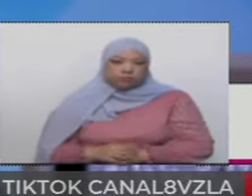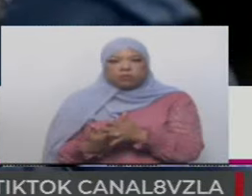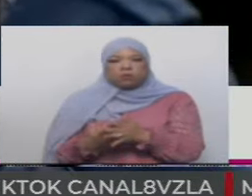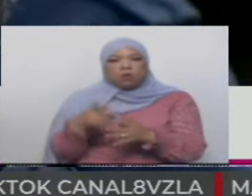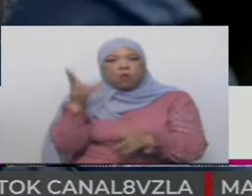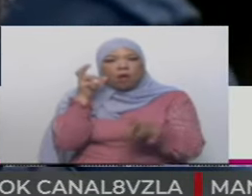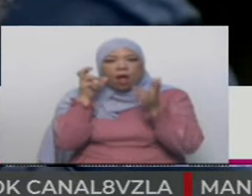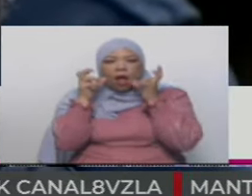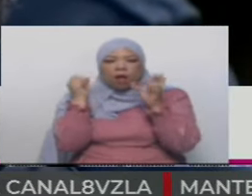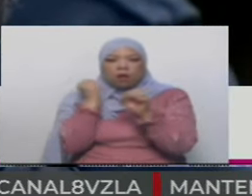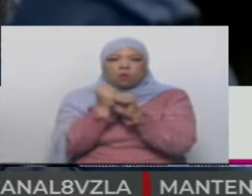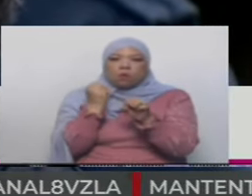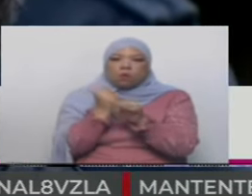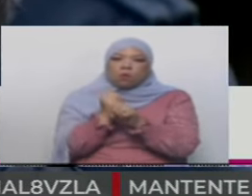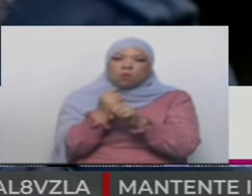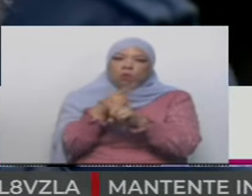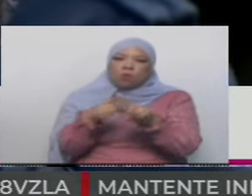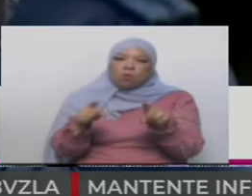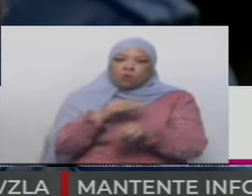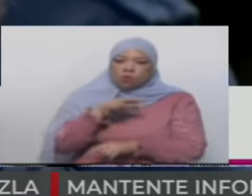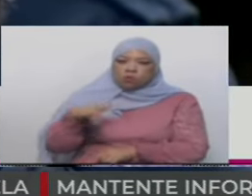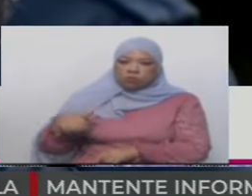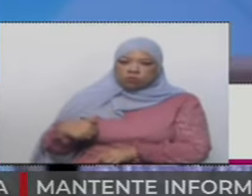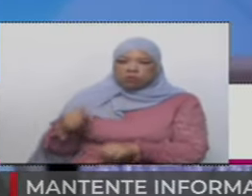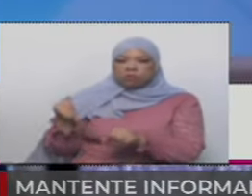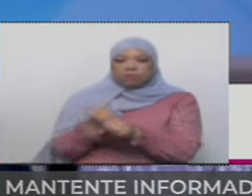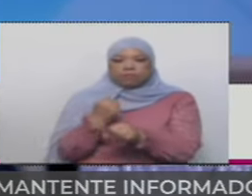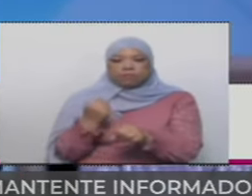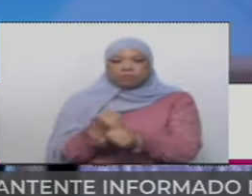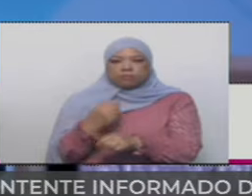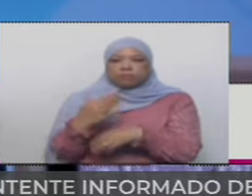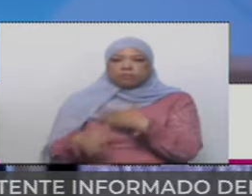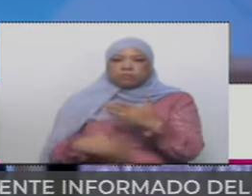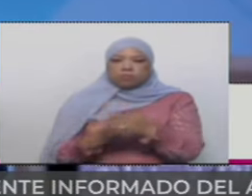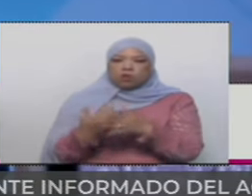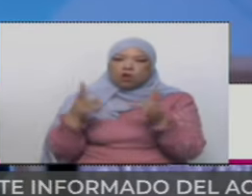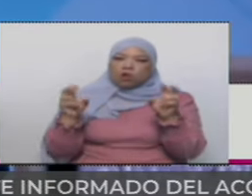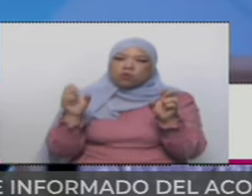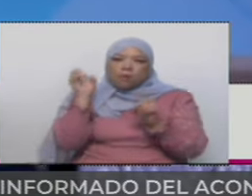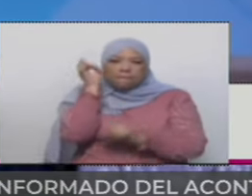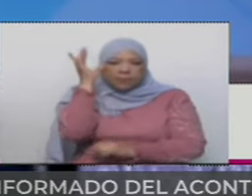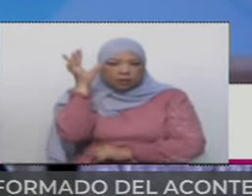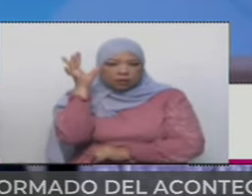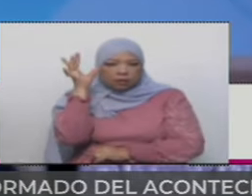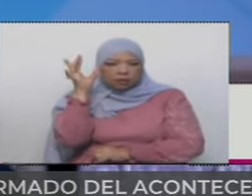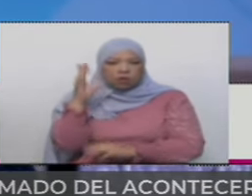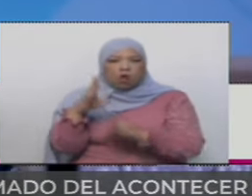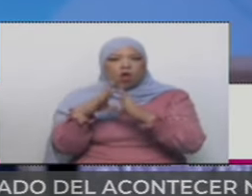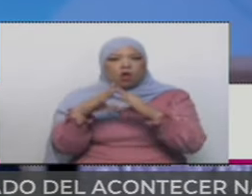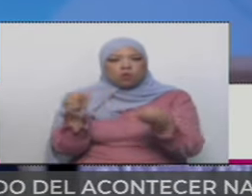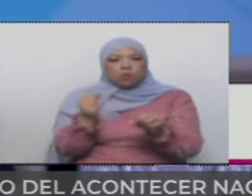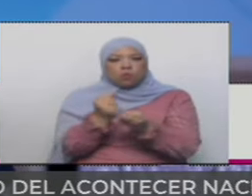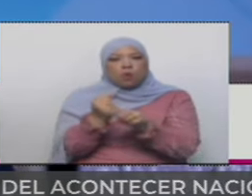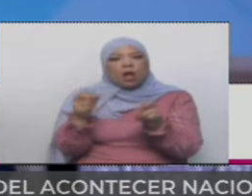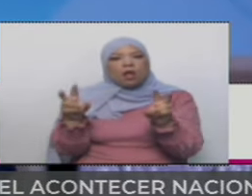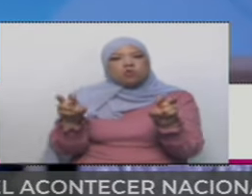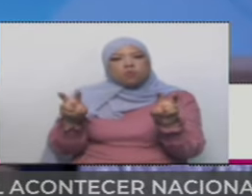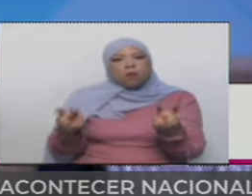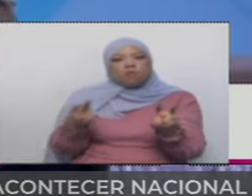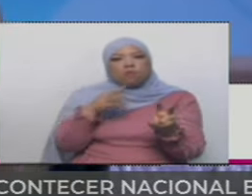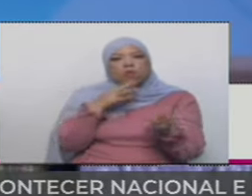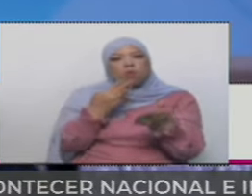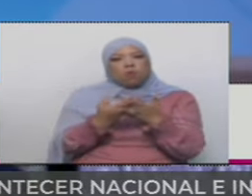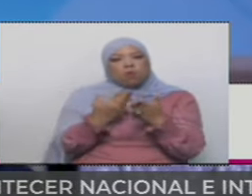por esta consulta. ¿Por qué? Porque todos los trabajadores hoy en día tenemos una nueva inventiva. ¿Ve? Todos tenemos algo nuevo que decir